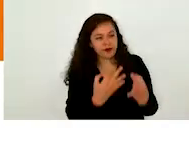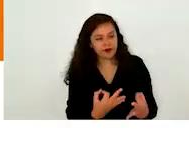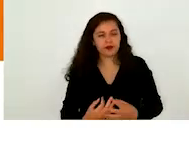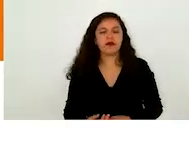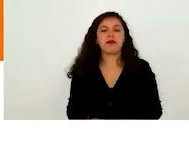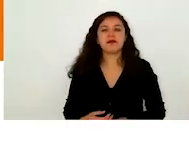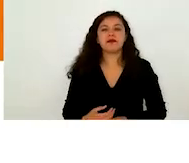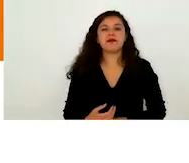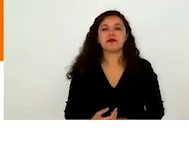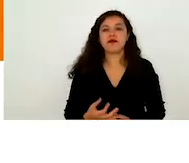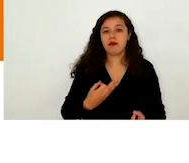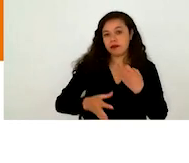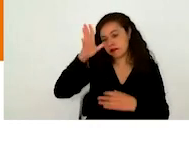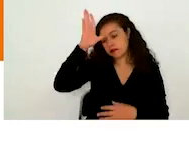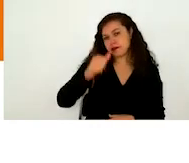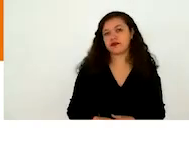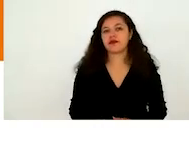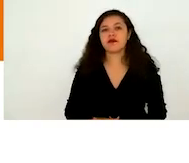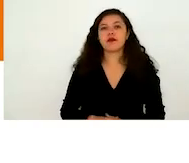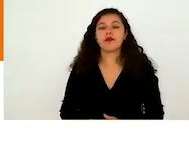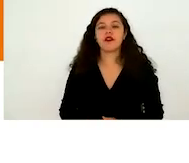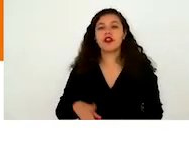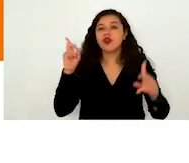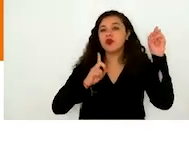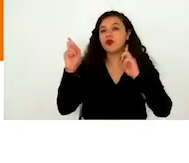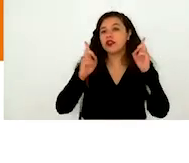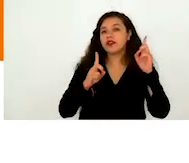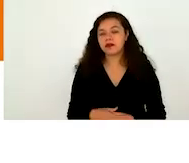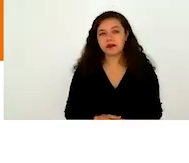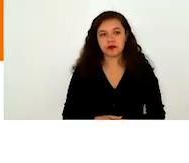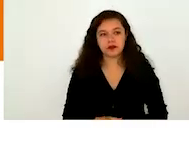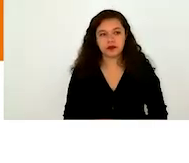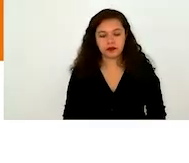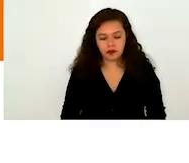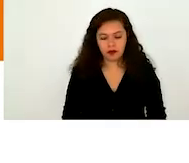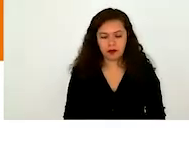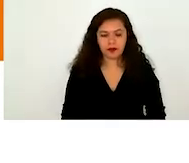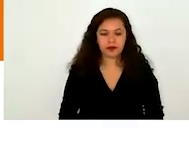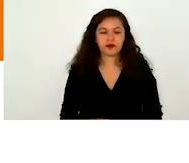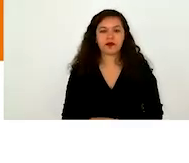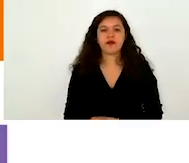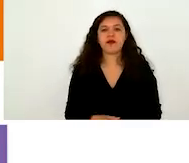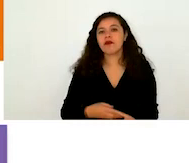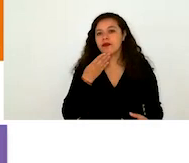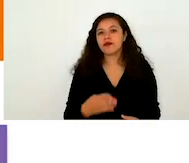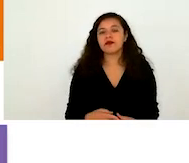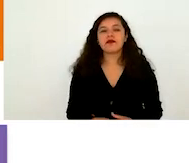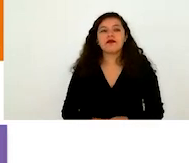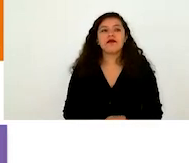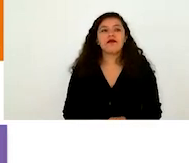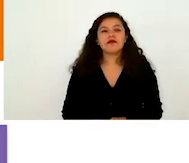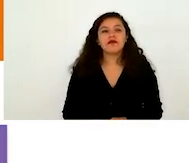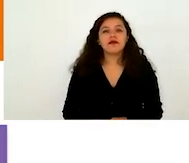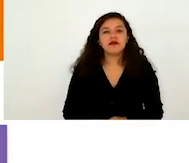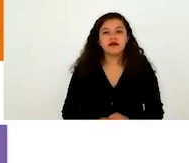estamos de acuerdo hasta aquí dudas chicos muy bien que lo que todos nos tendremos